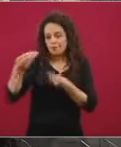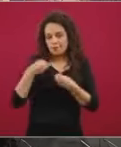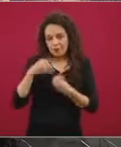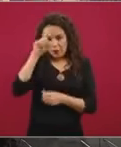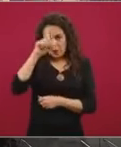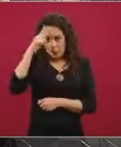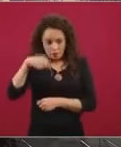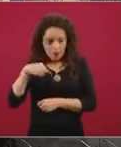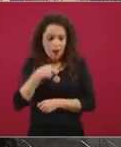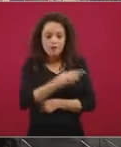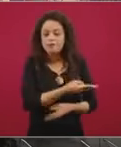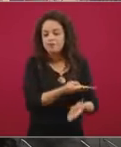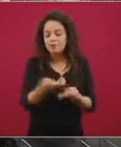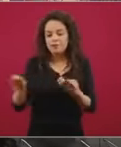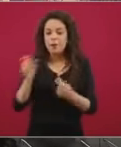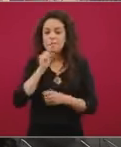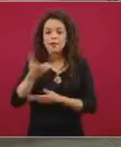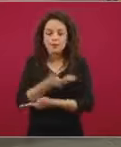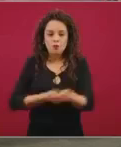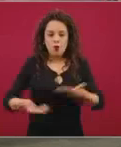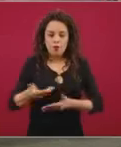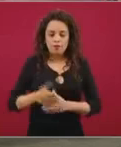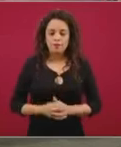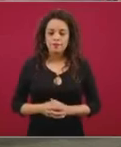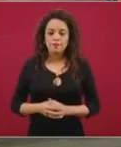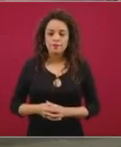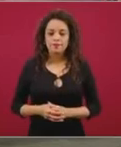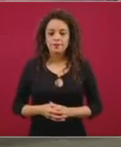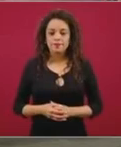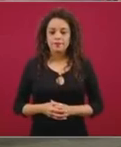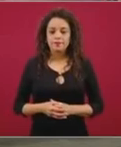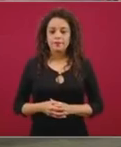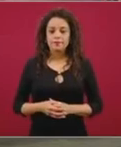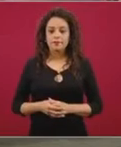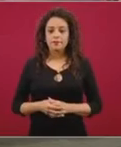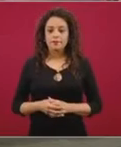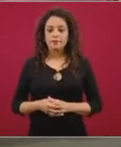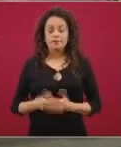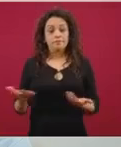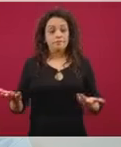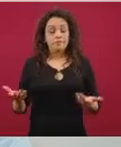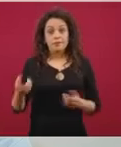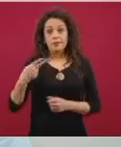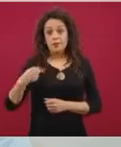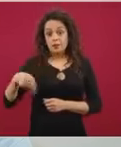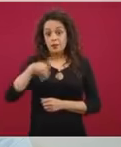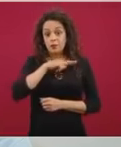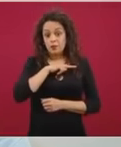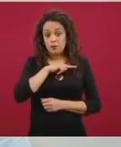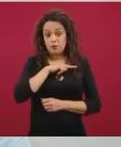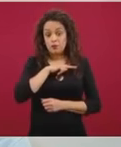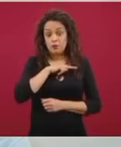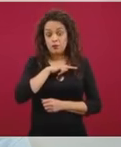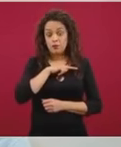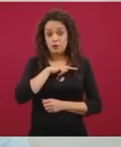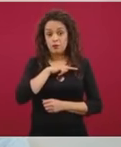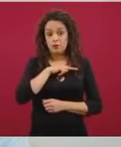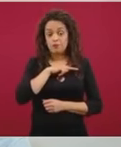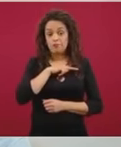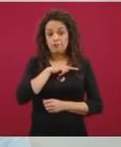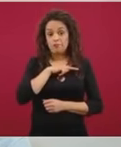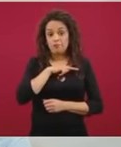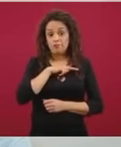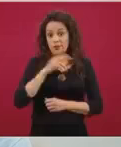Pues nosotros estamos convencidos de que eso de que somos un país que no lee está por verse.